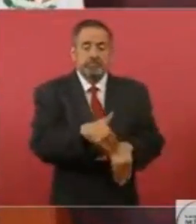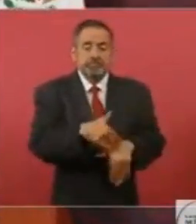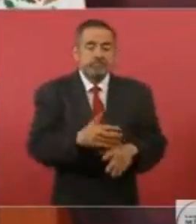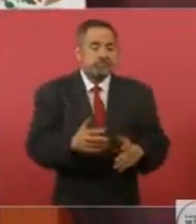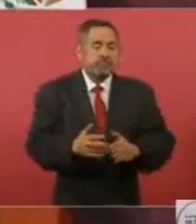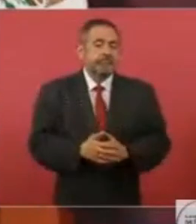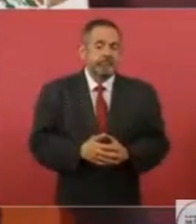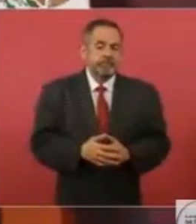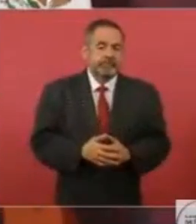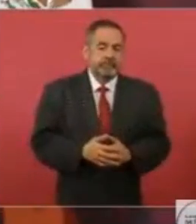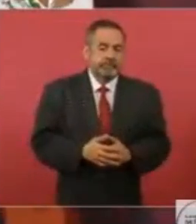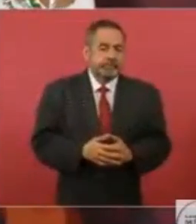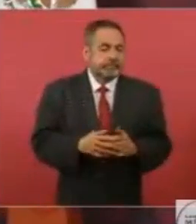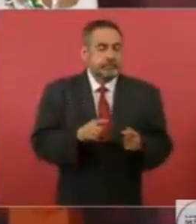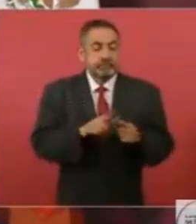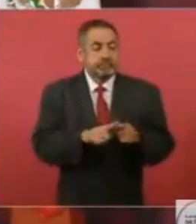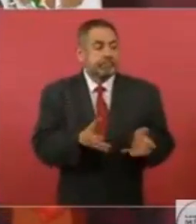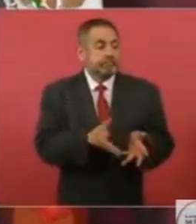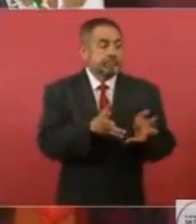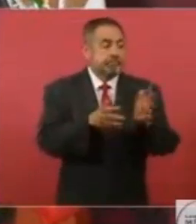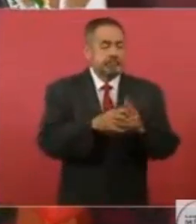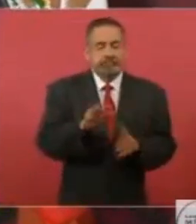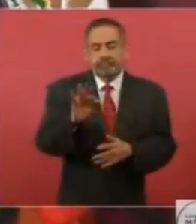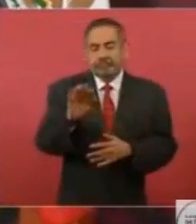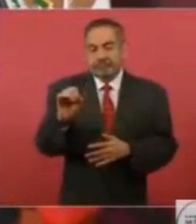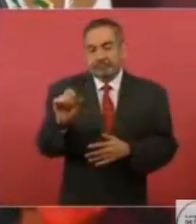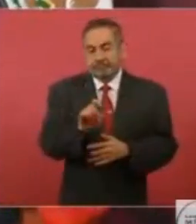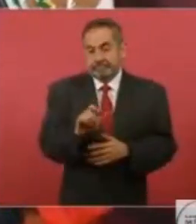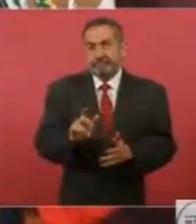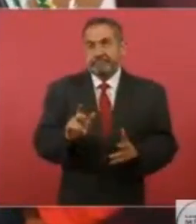y está muy activo. Fox,